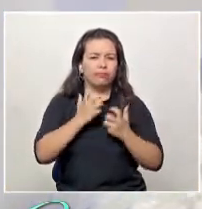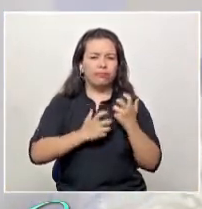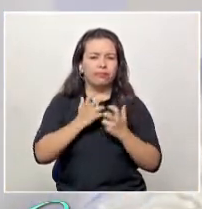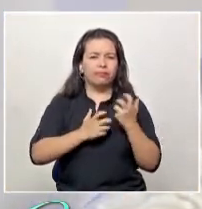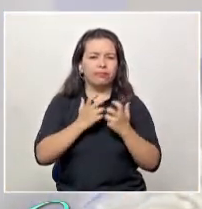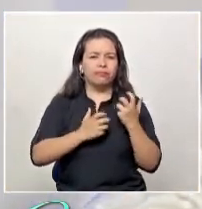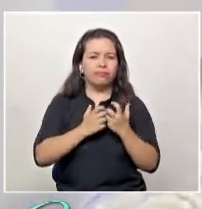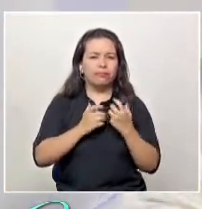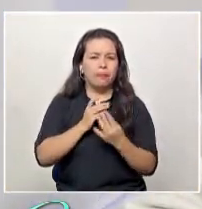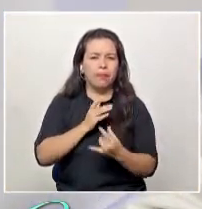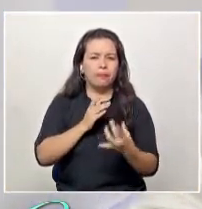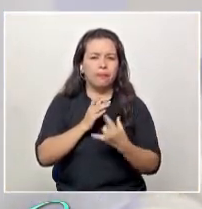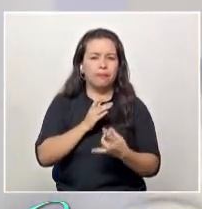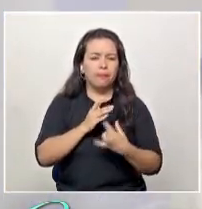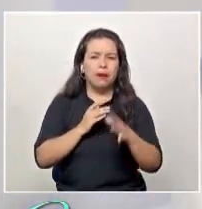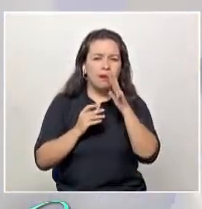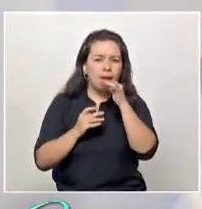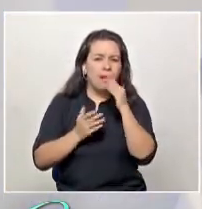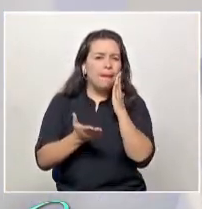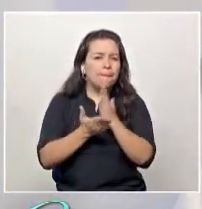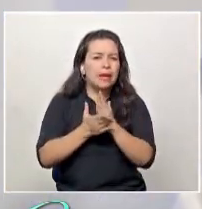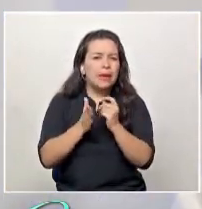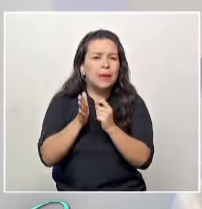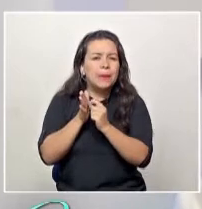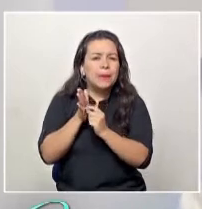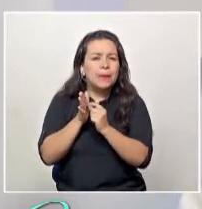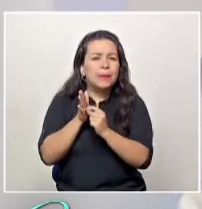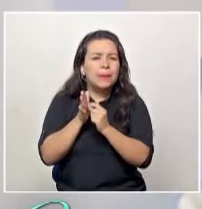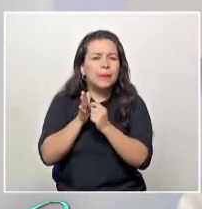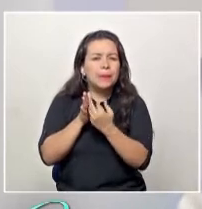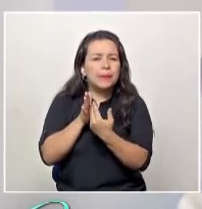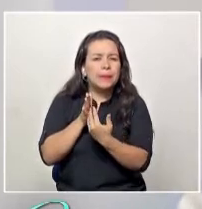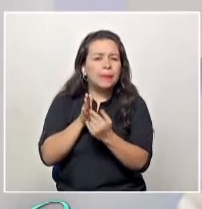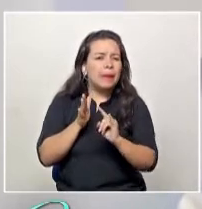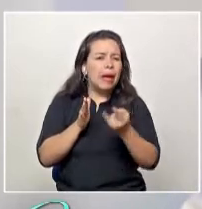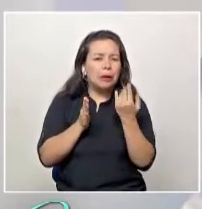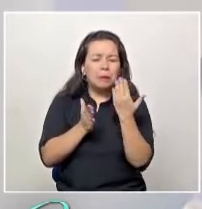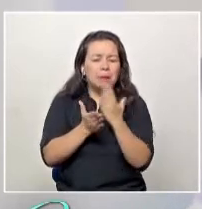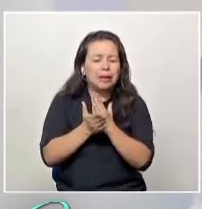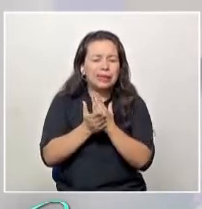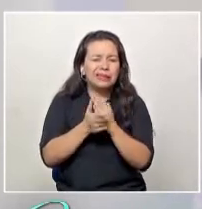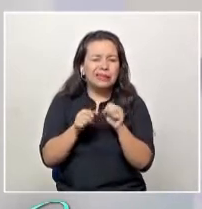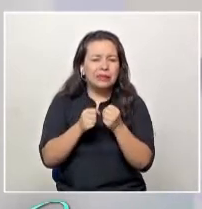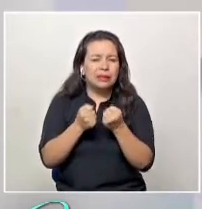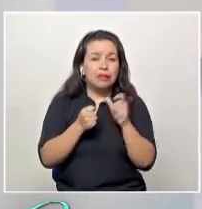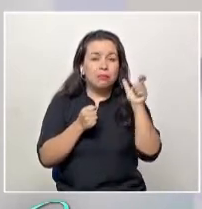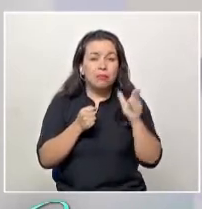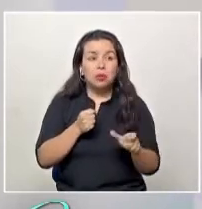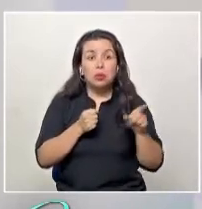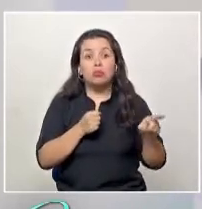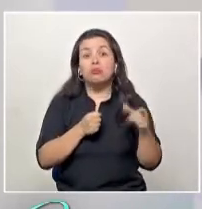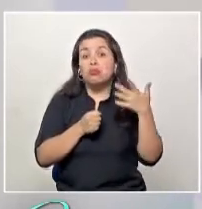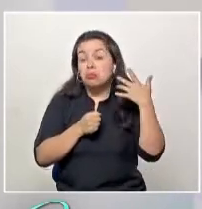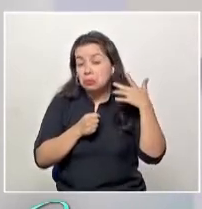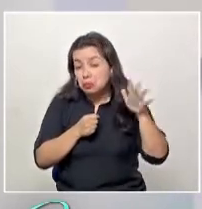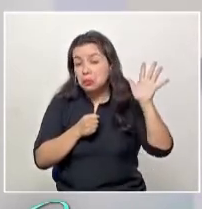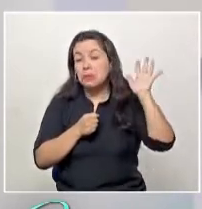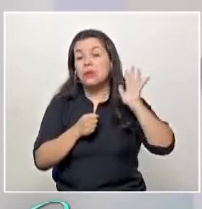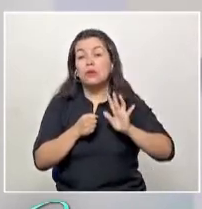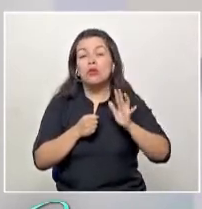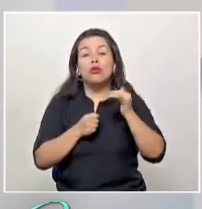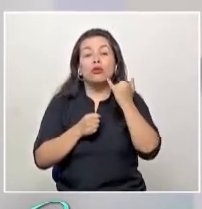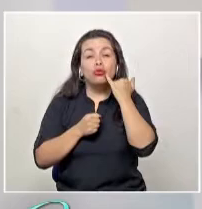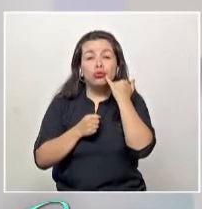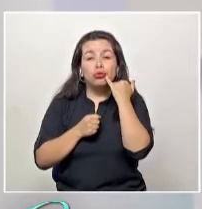de la bilis, una lesión a nivel del hígado o en la cabeza del páncreas, la persona puede tener orina oscura,